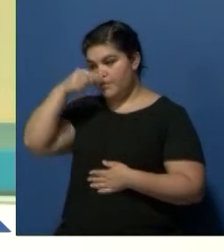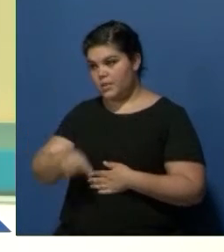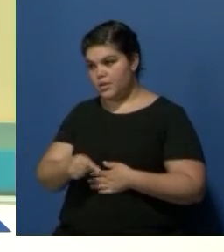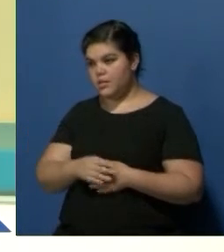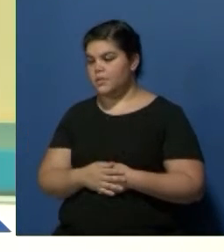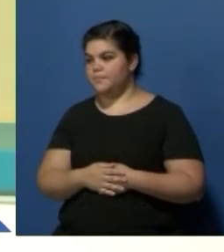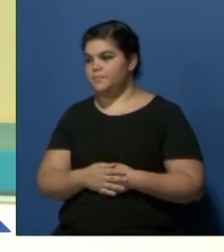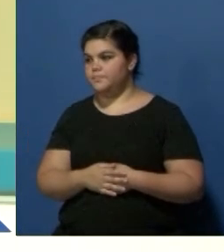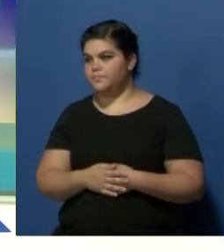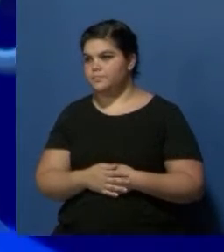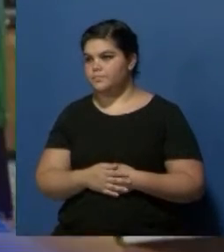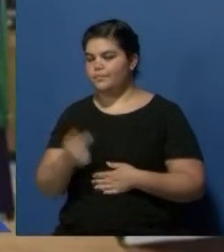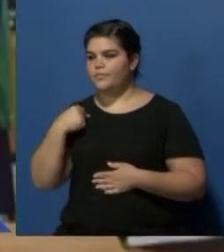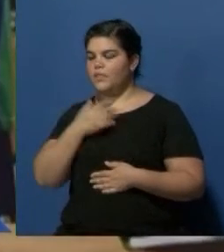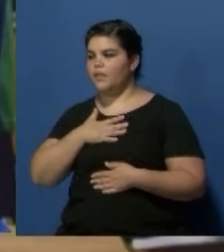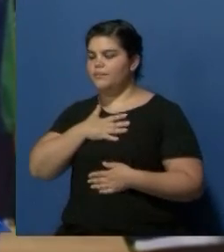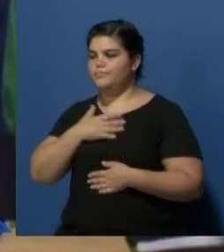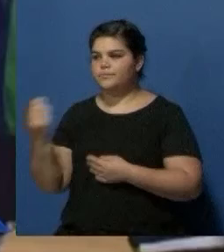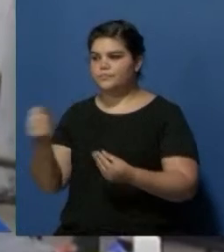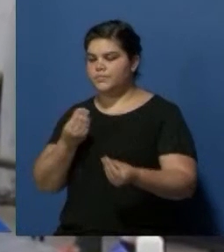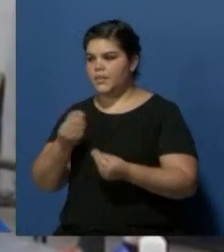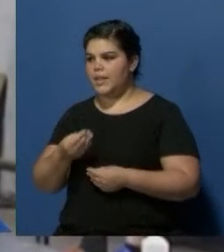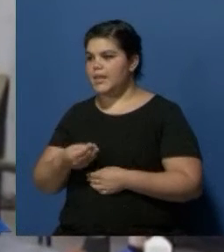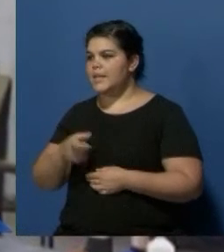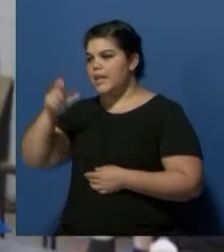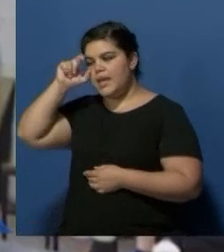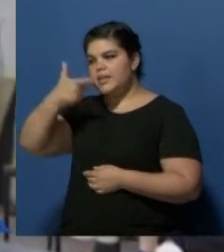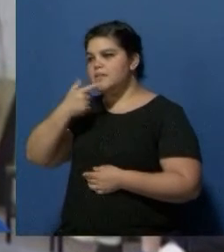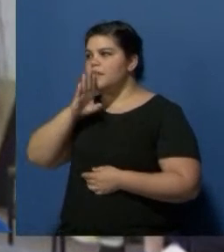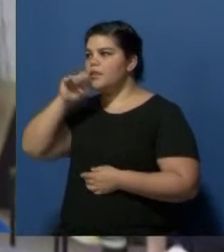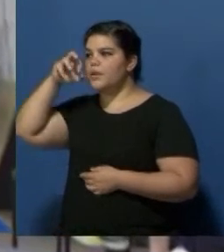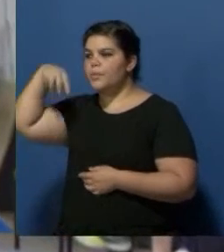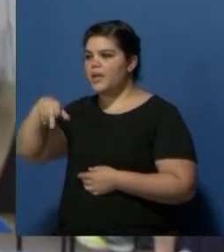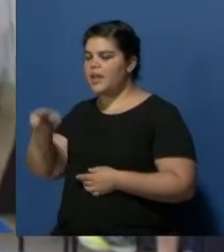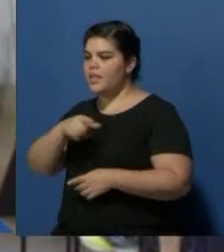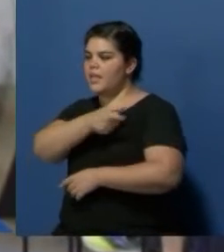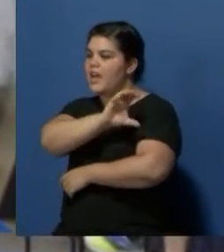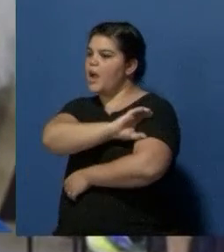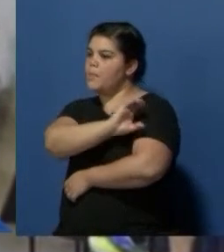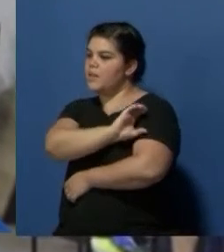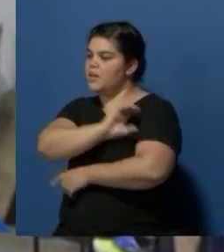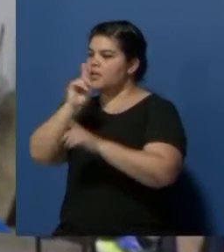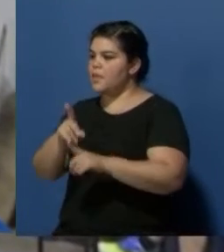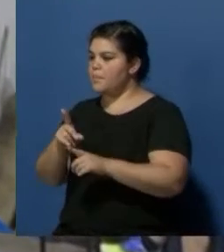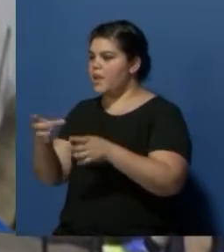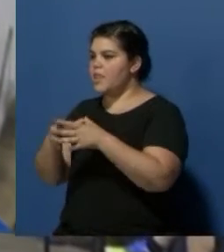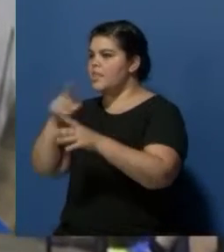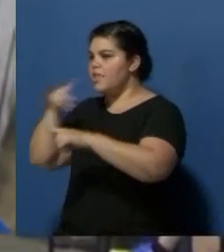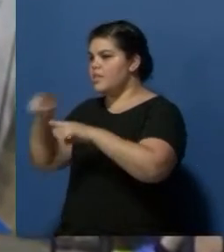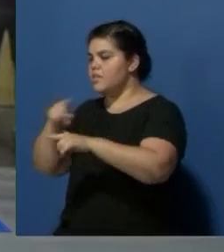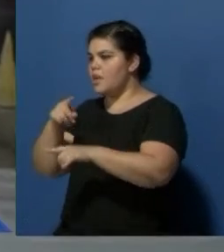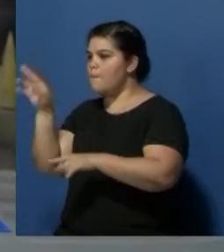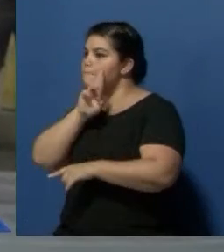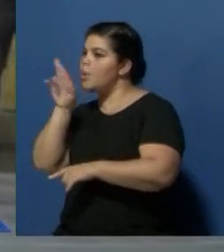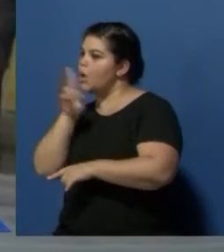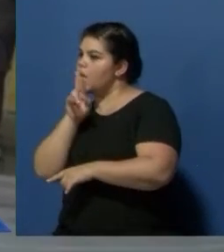fue que Esteban es el capitán nuestro y es el técnico también del femenino. Por